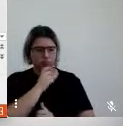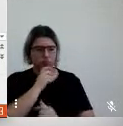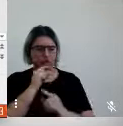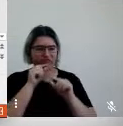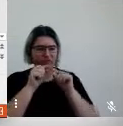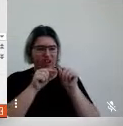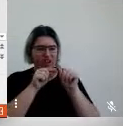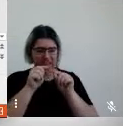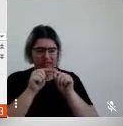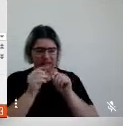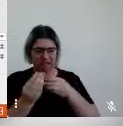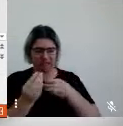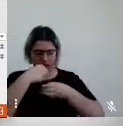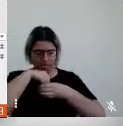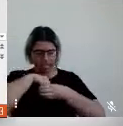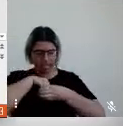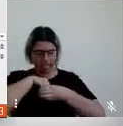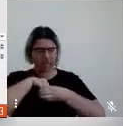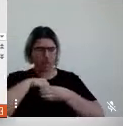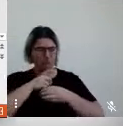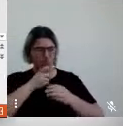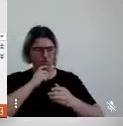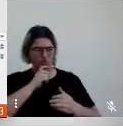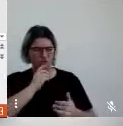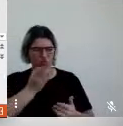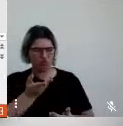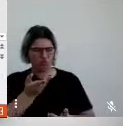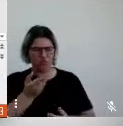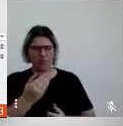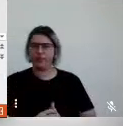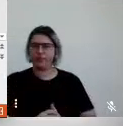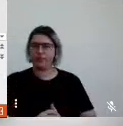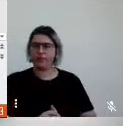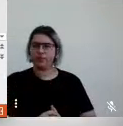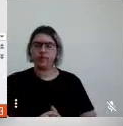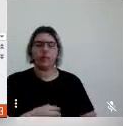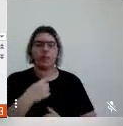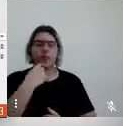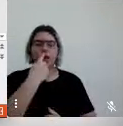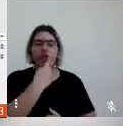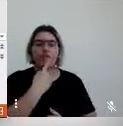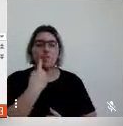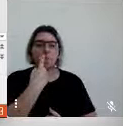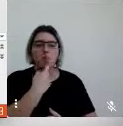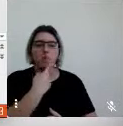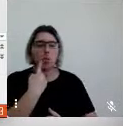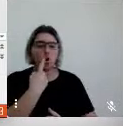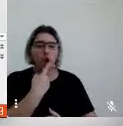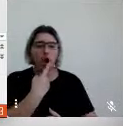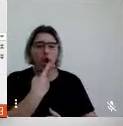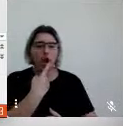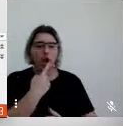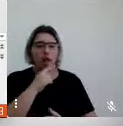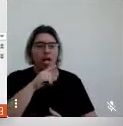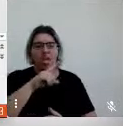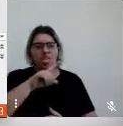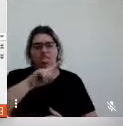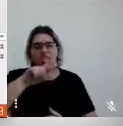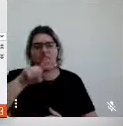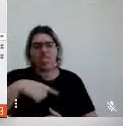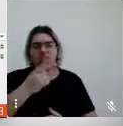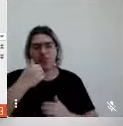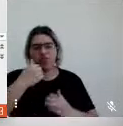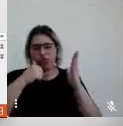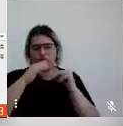organismo. Para que os hagáis una idea, en la boca tenemos centenares de bacterias, en el esófago pasarán a